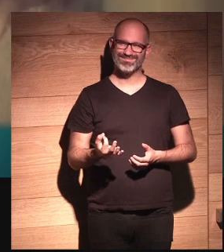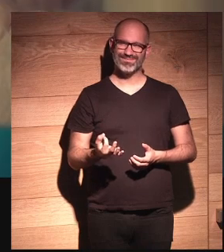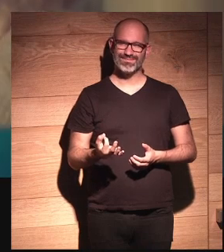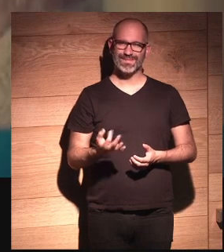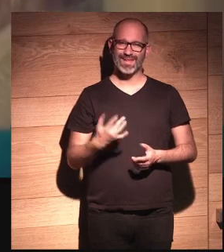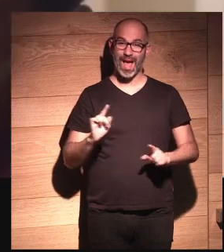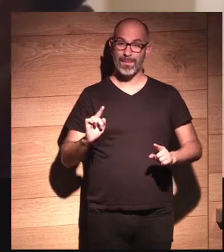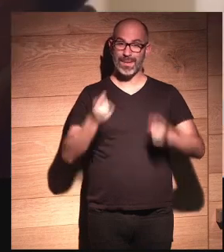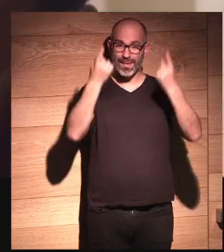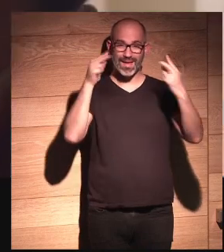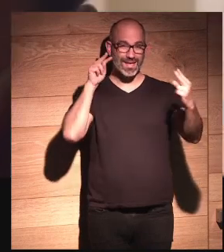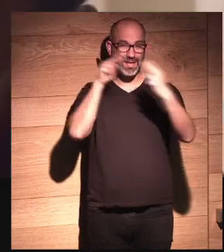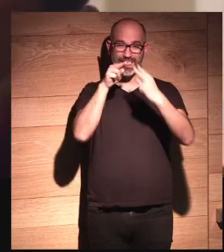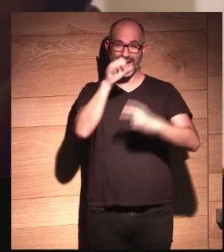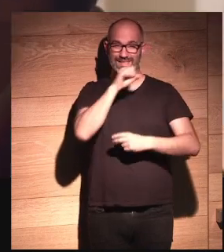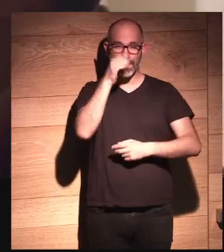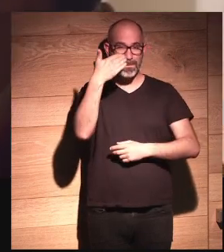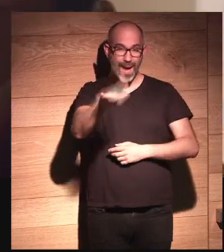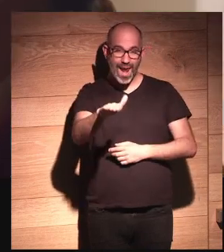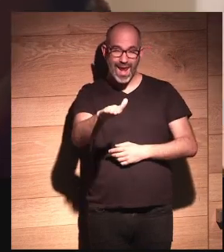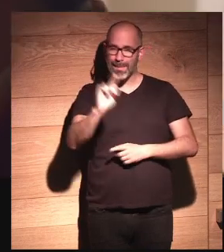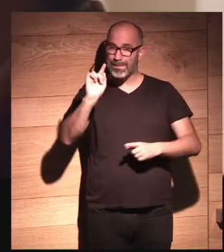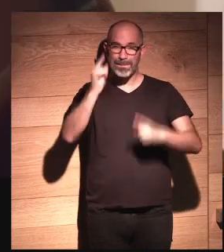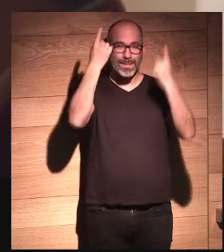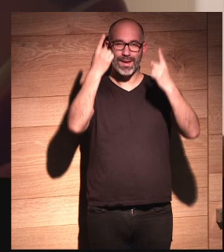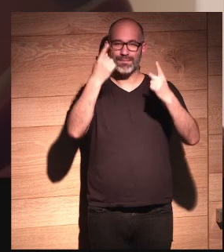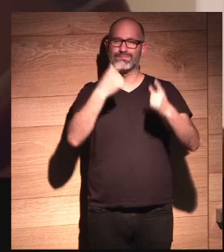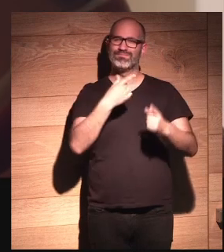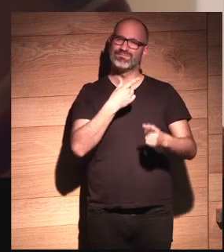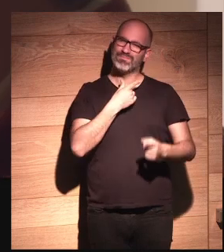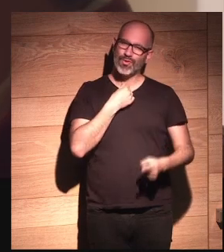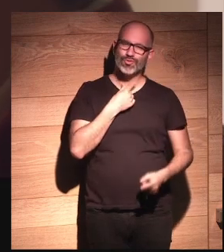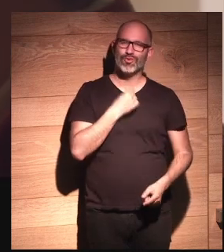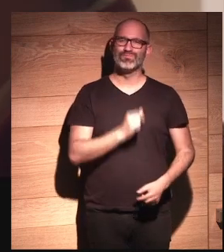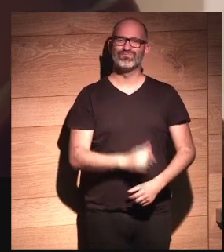La primera vez que te oí cantar mal, que me gustó,